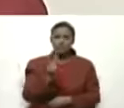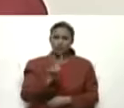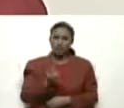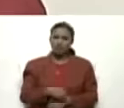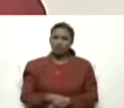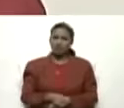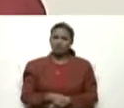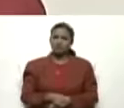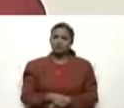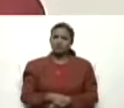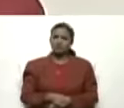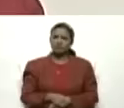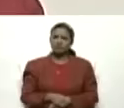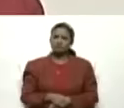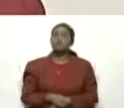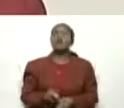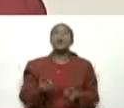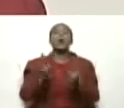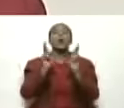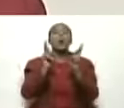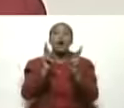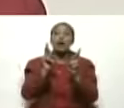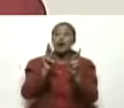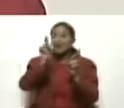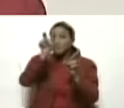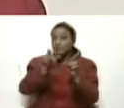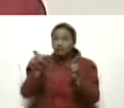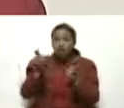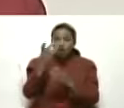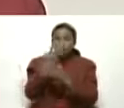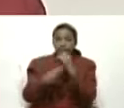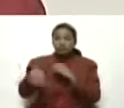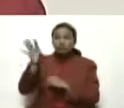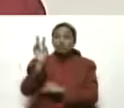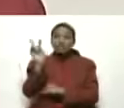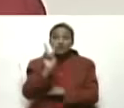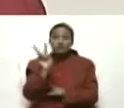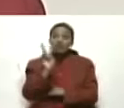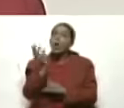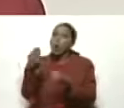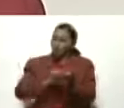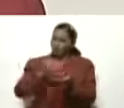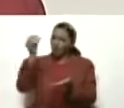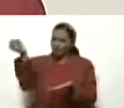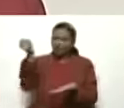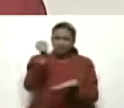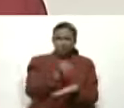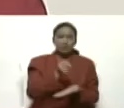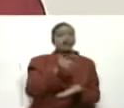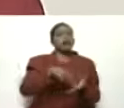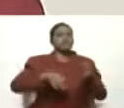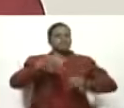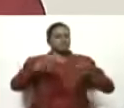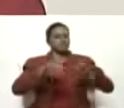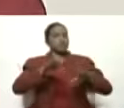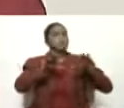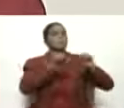las empresas venezolanas, el oro venezolano, y que sean juzgados en este país. Porque al final de cuentas,